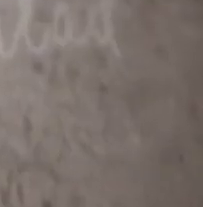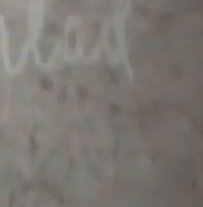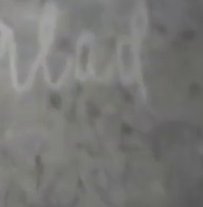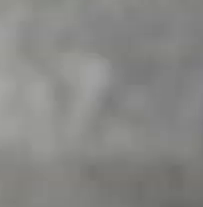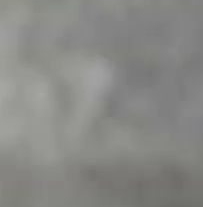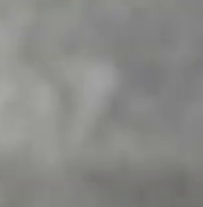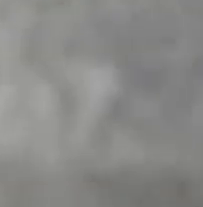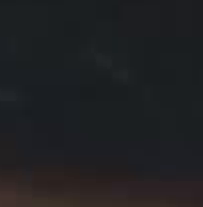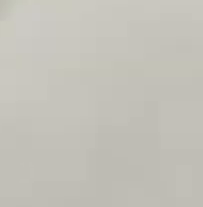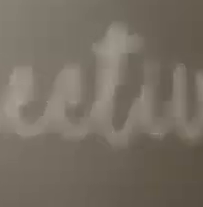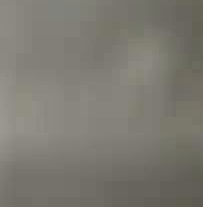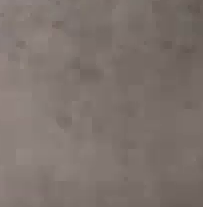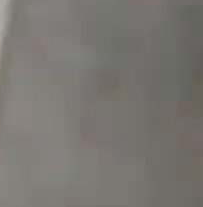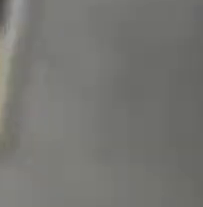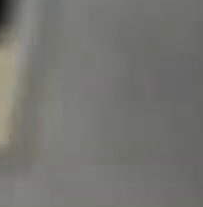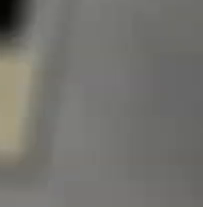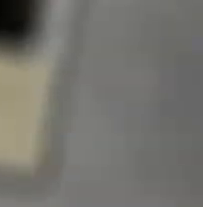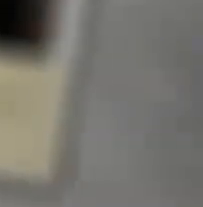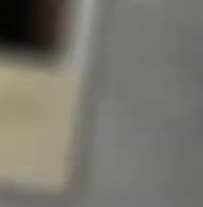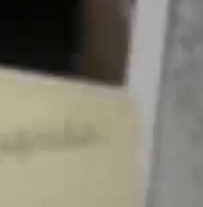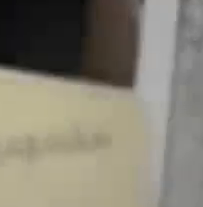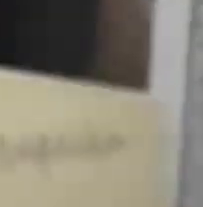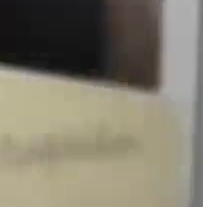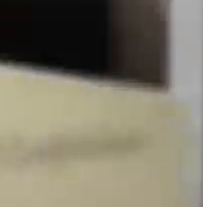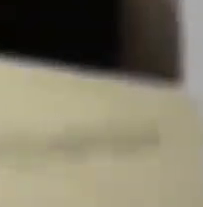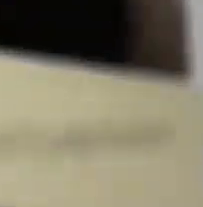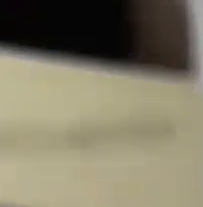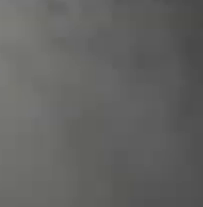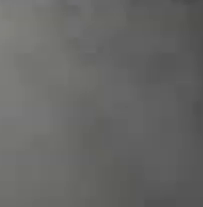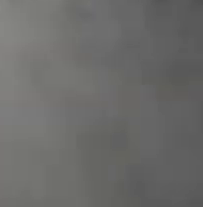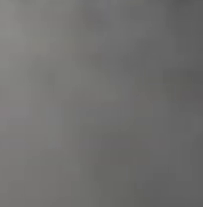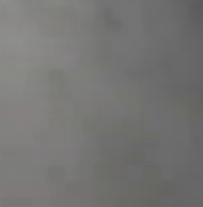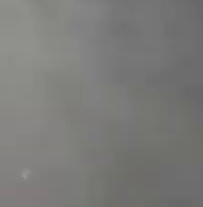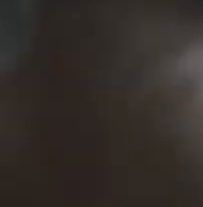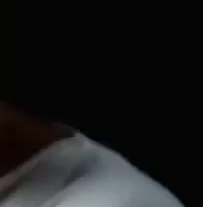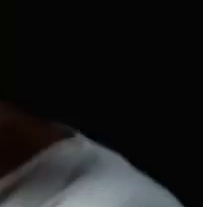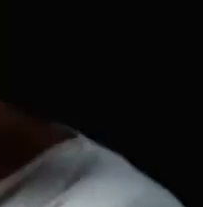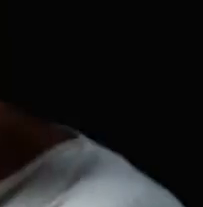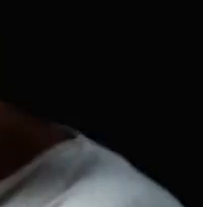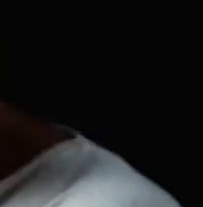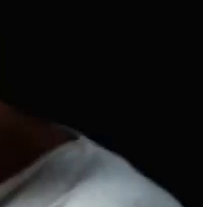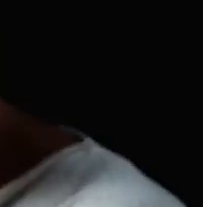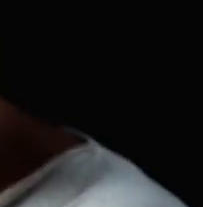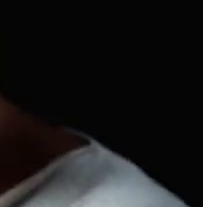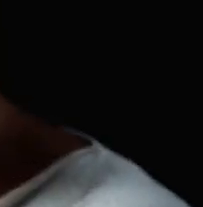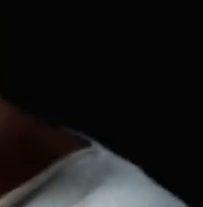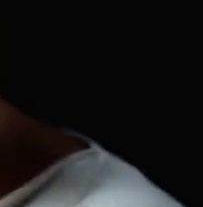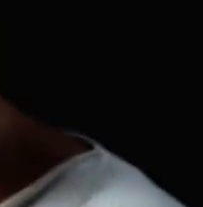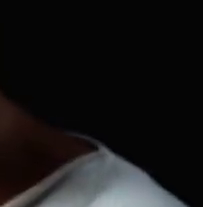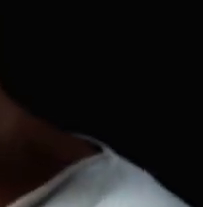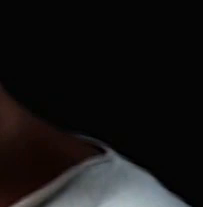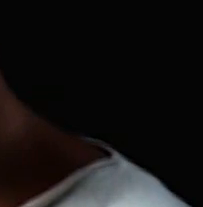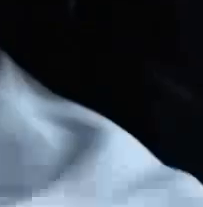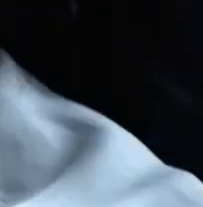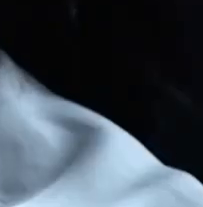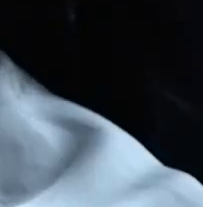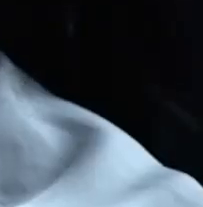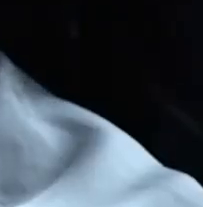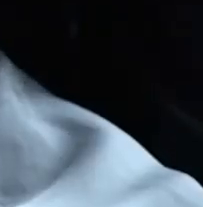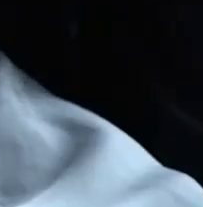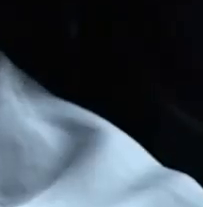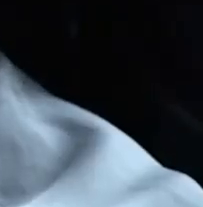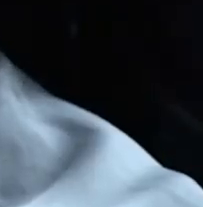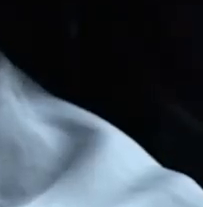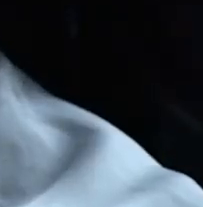revelada. Una real e impactante serie. Me casé con él y al año descubrí que era gay.